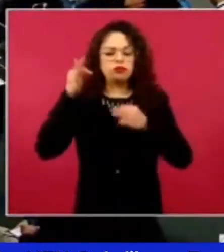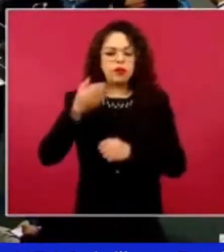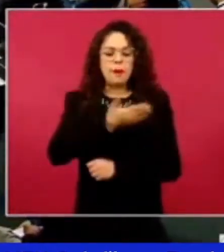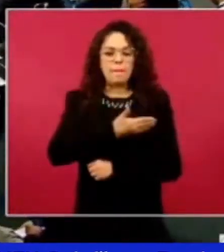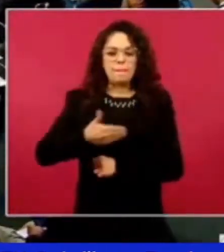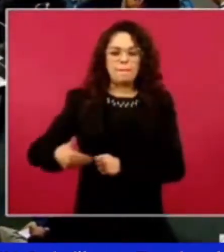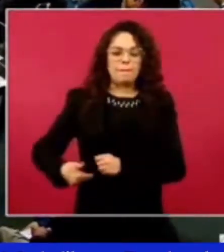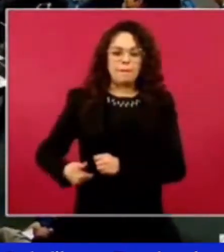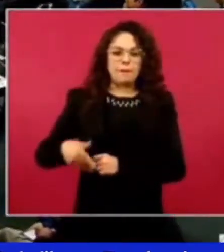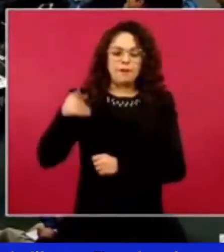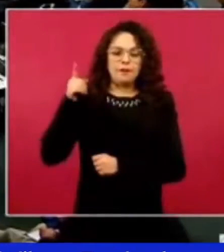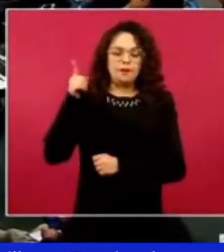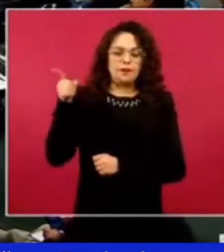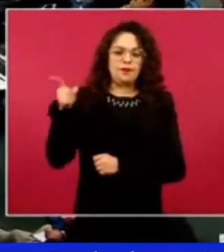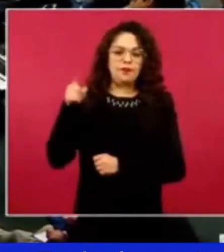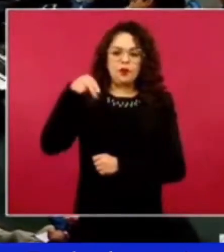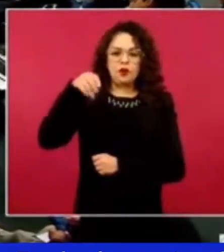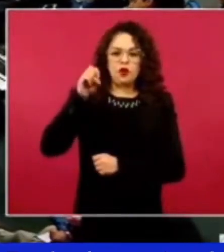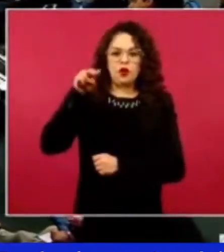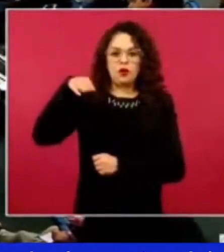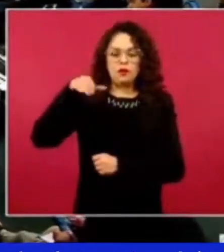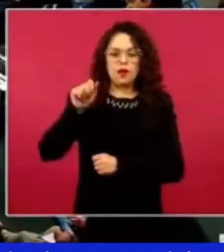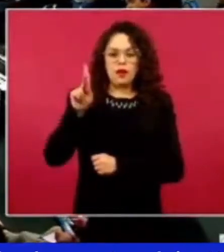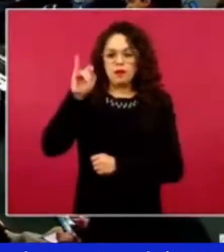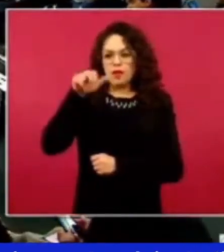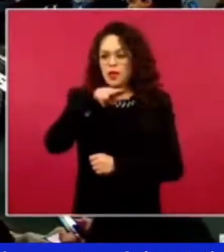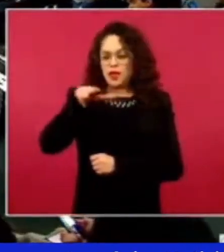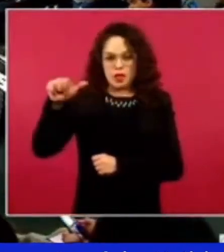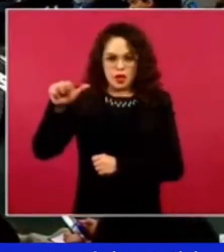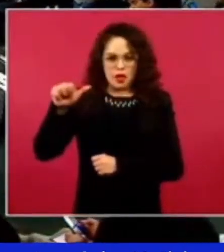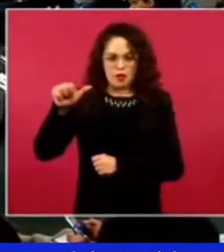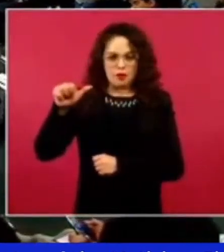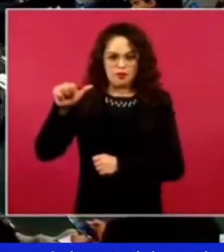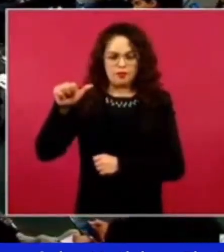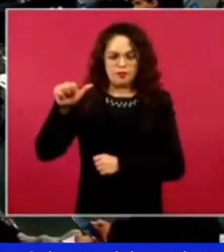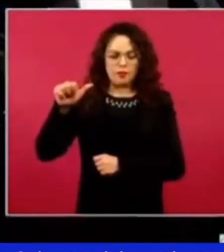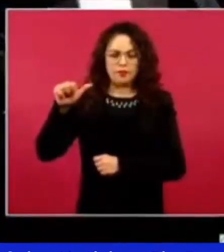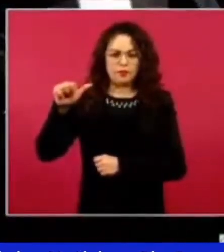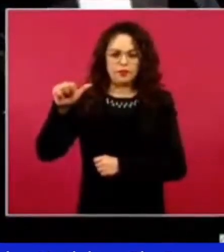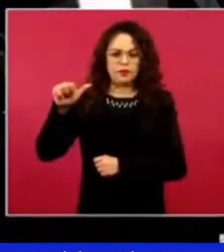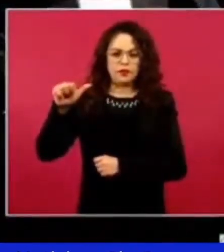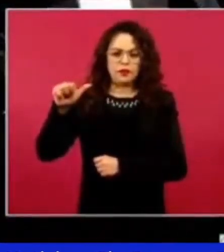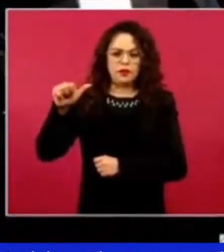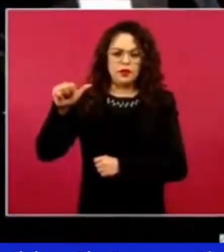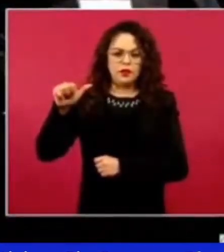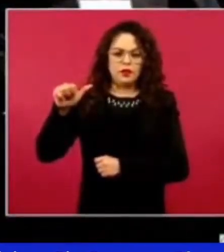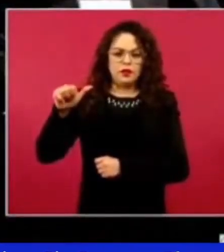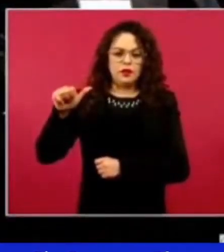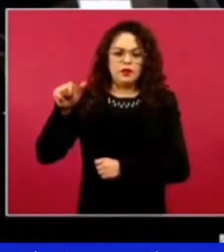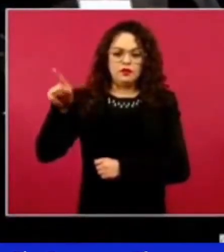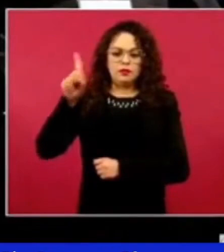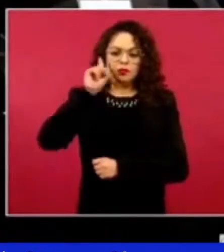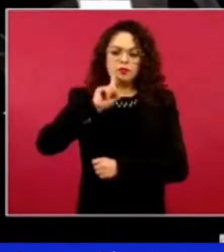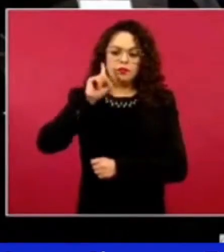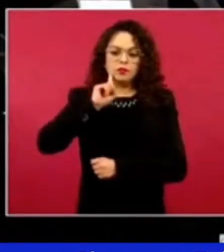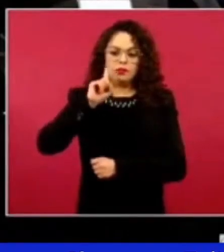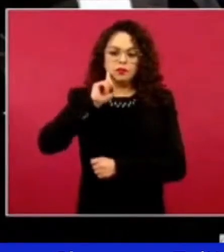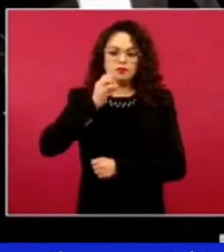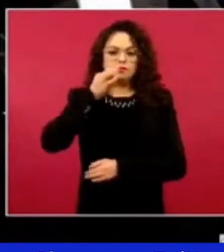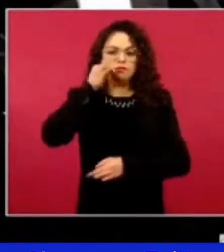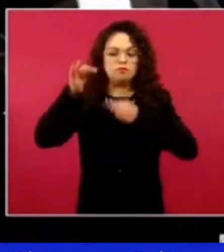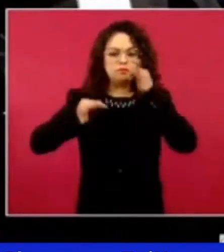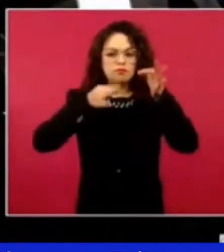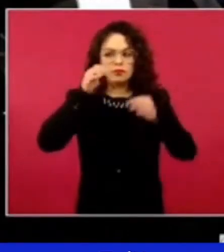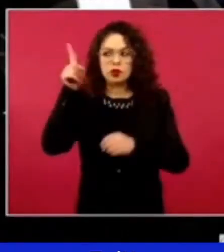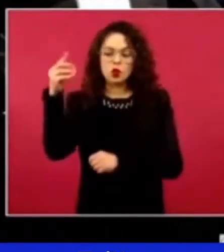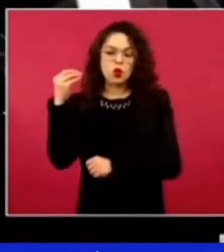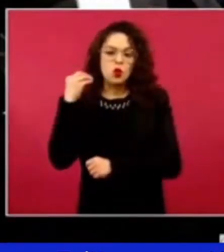Piña, preguntarle justamente cómo lee usted este llamado que hace la presidenta de la Corte a los jueces a